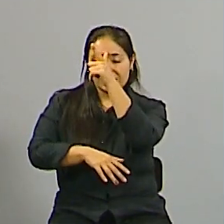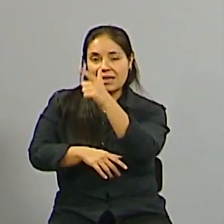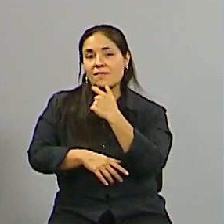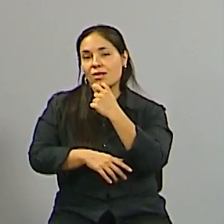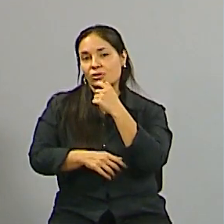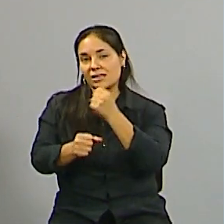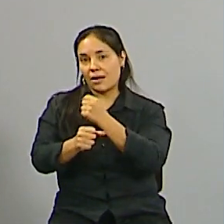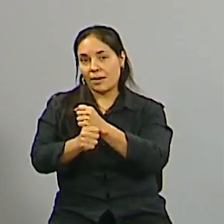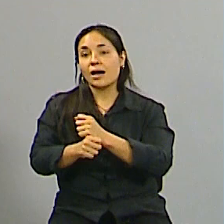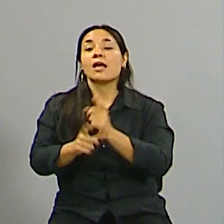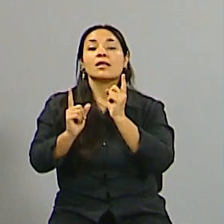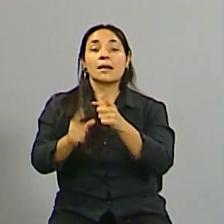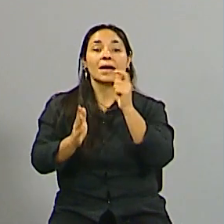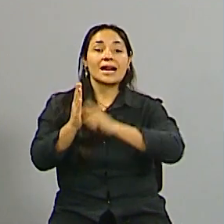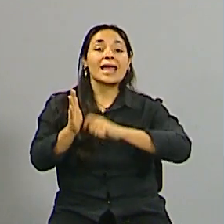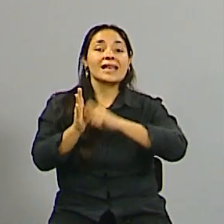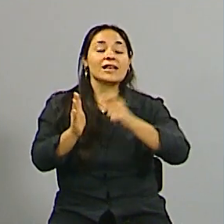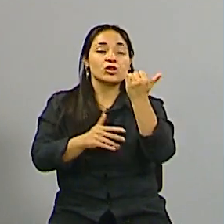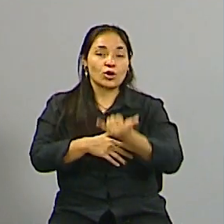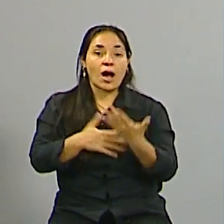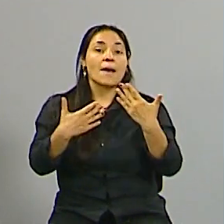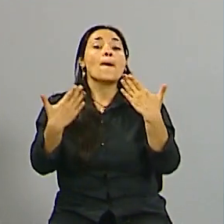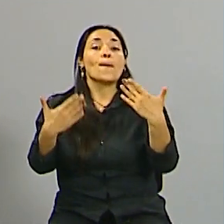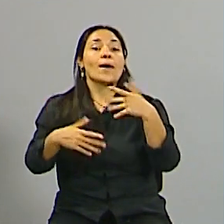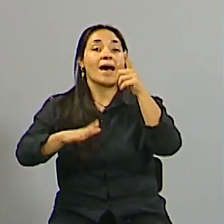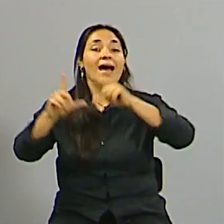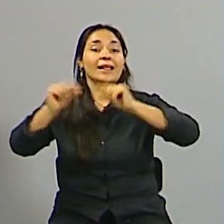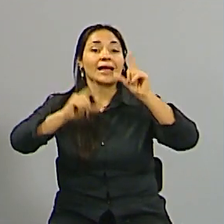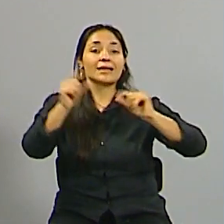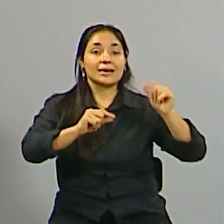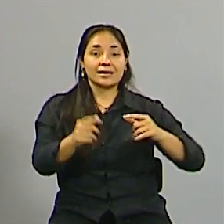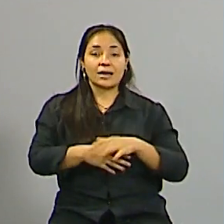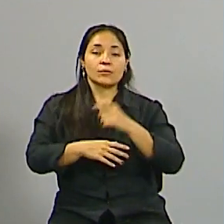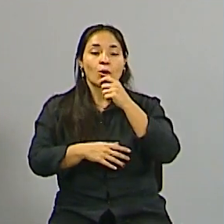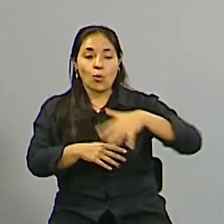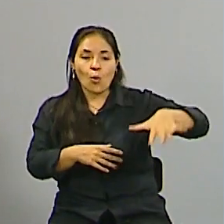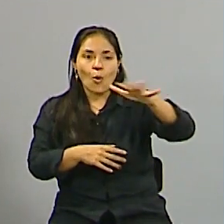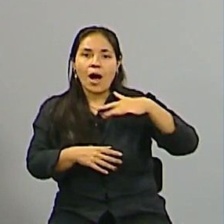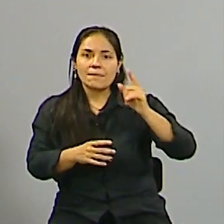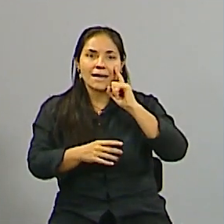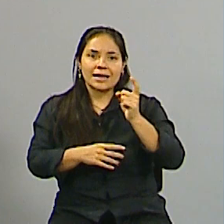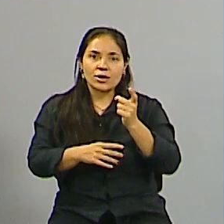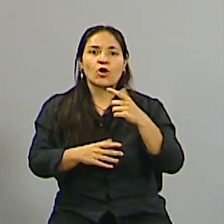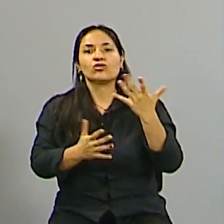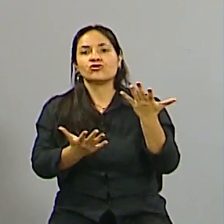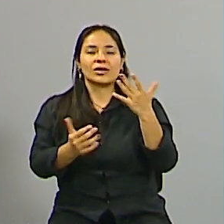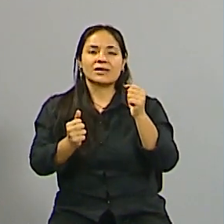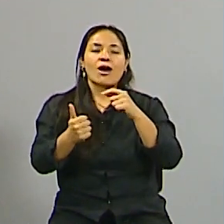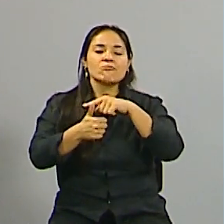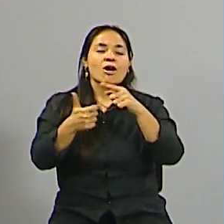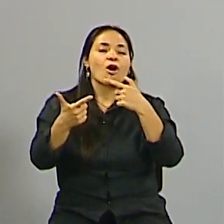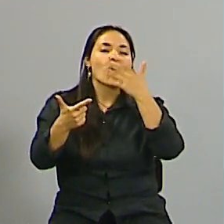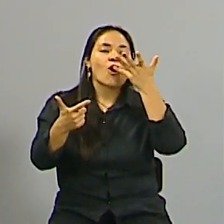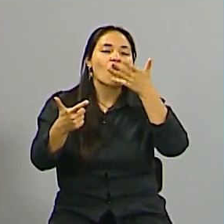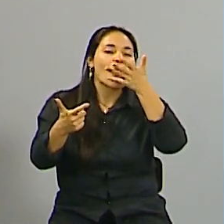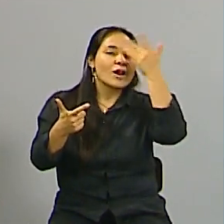pero aparte de acá anda un registro y uno puede sacar estadísticas y puede ver dónde están las zonas cálidas o rojas, naranjas, amarillas, y